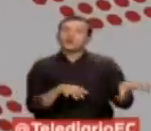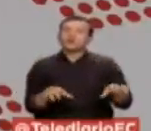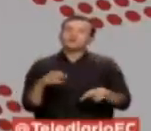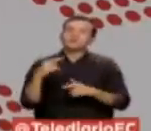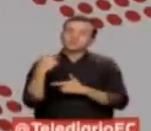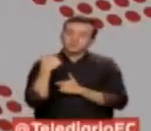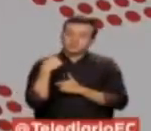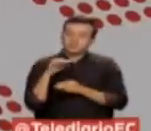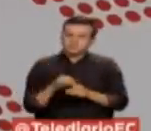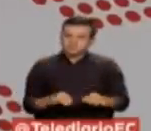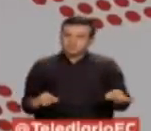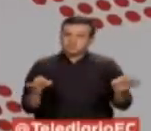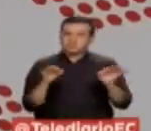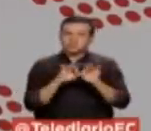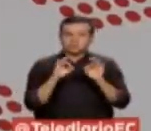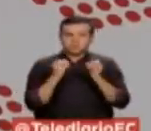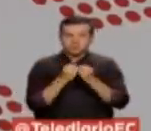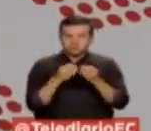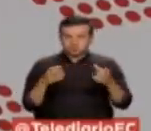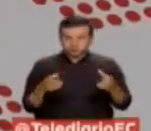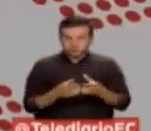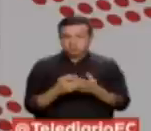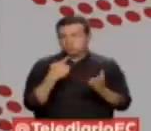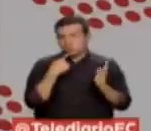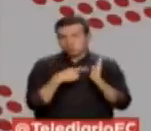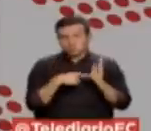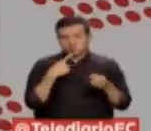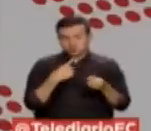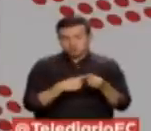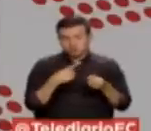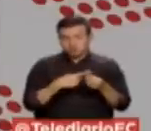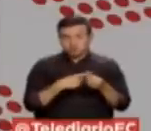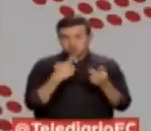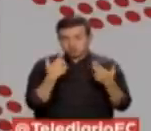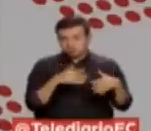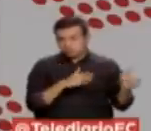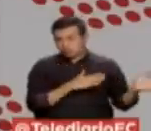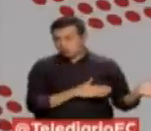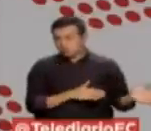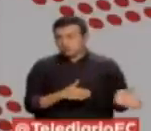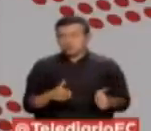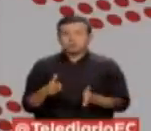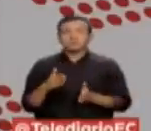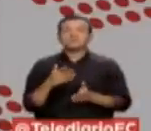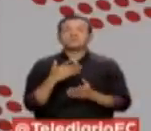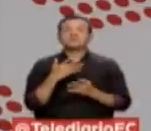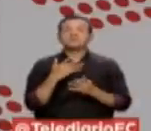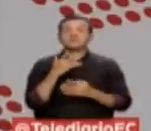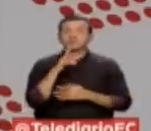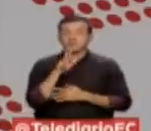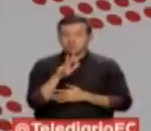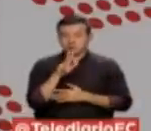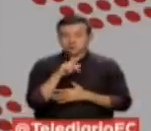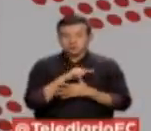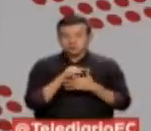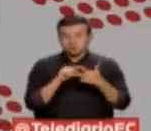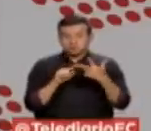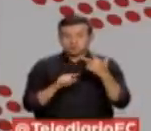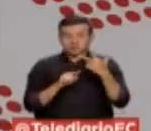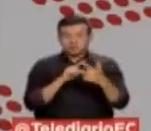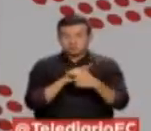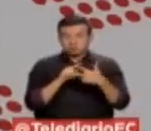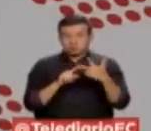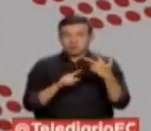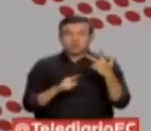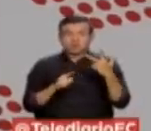corresponsabilidad con los órganos de justicia en Quito por ejemplo este fin de semana se detuvo a tres de los involucrados en